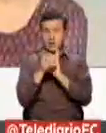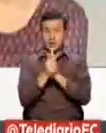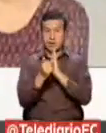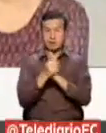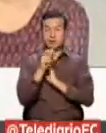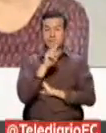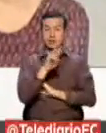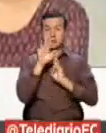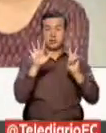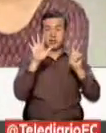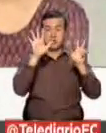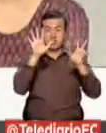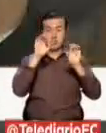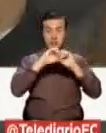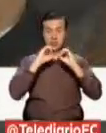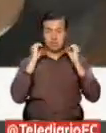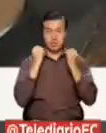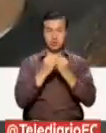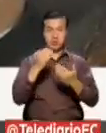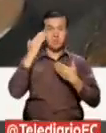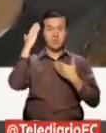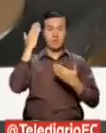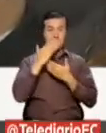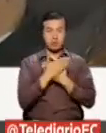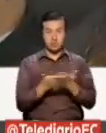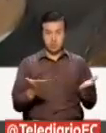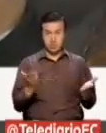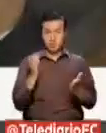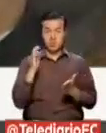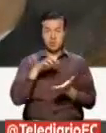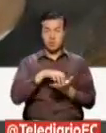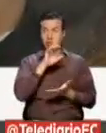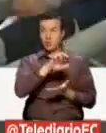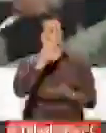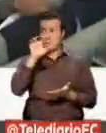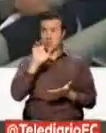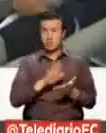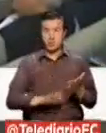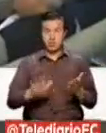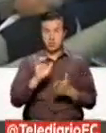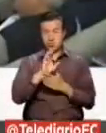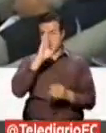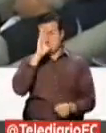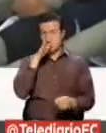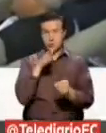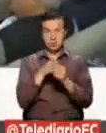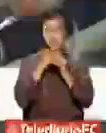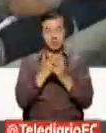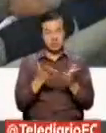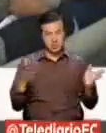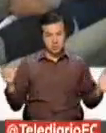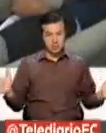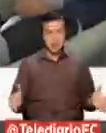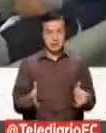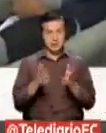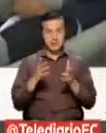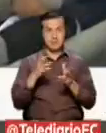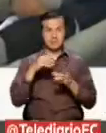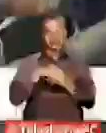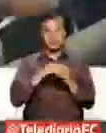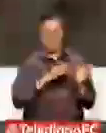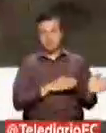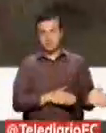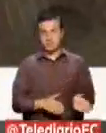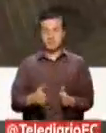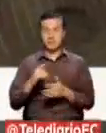las 278 organizaciones políticas nacionales y provinciales del país, con el objetivo de que se incluyan políticas